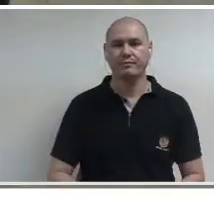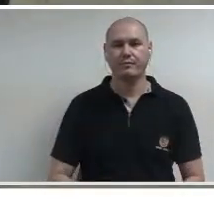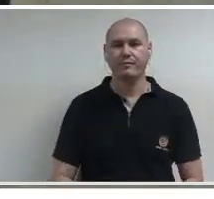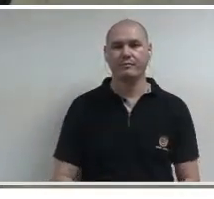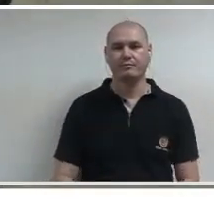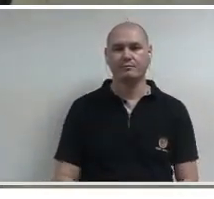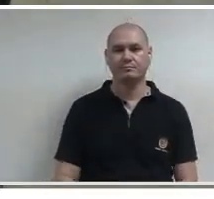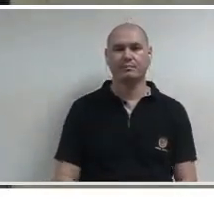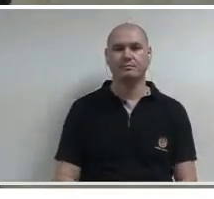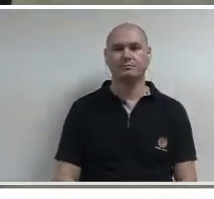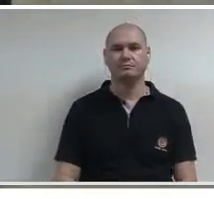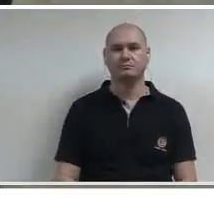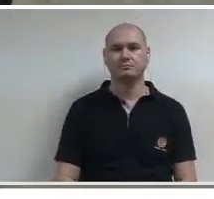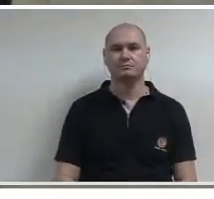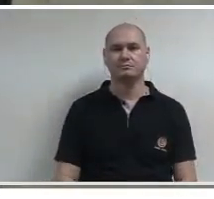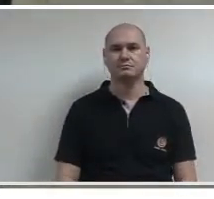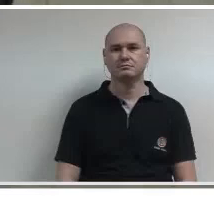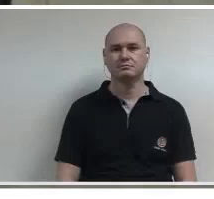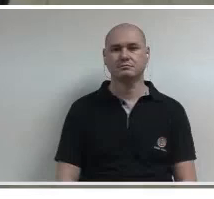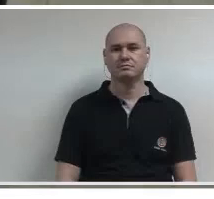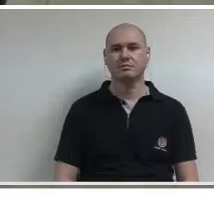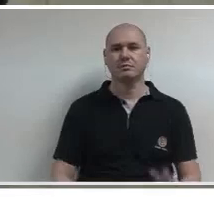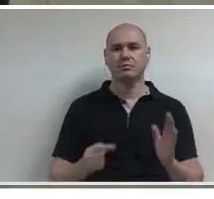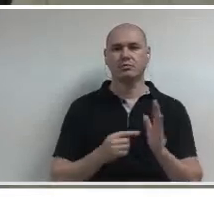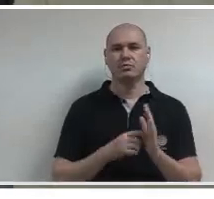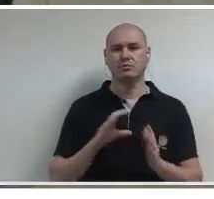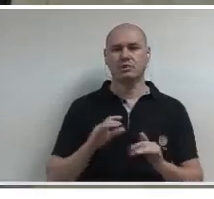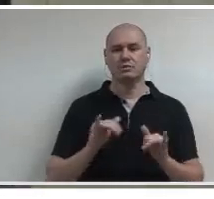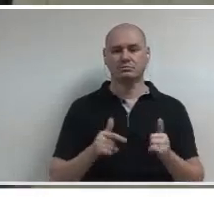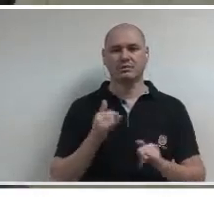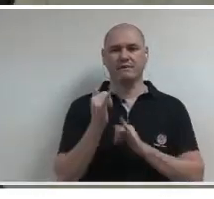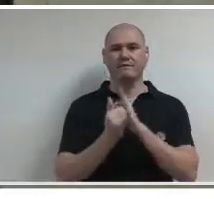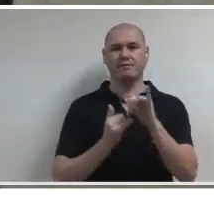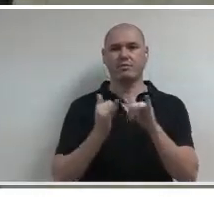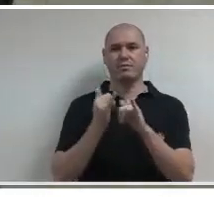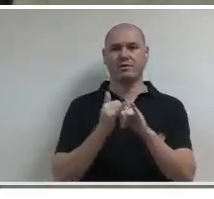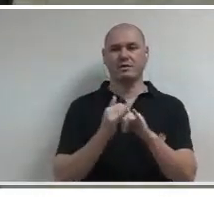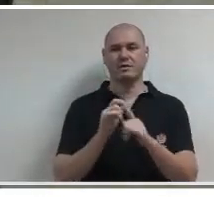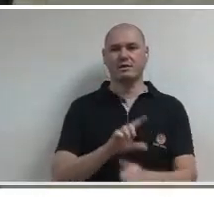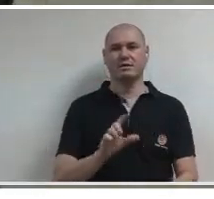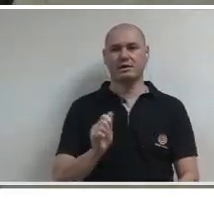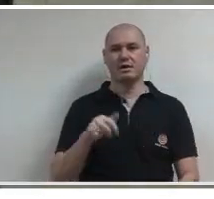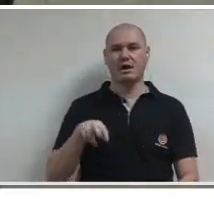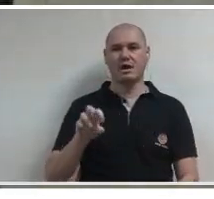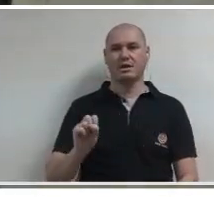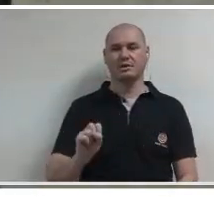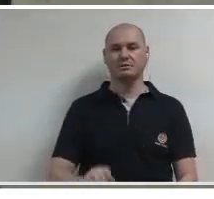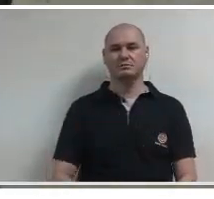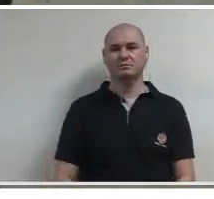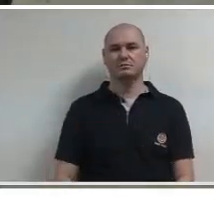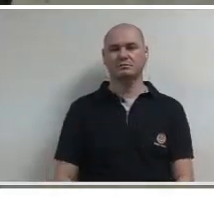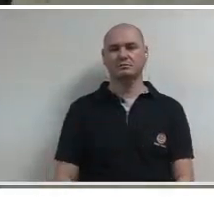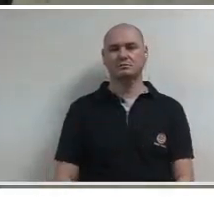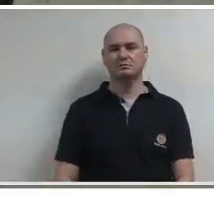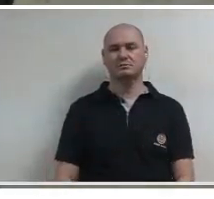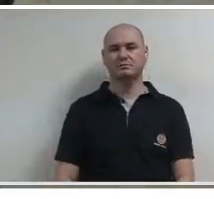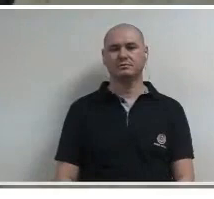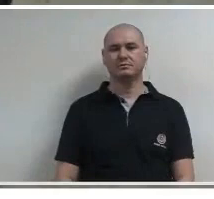muchas gracias. Ney, ya vamos a escuchar a Chupa. Punto C, ya tocamos con el informe de la ministra. Punto C, ya Moranduma,